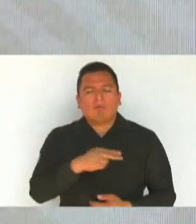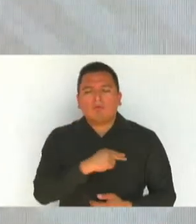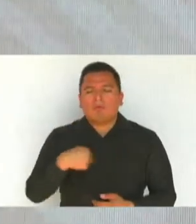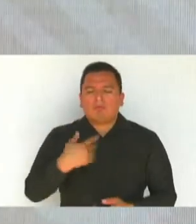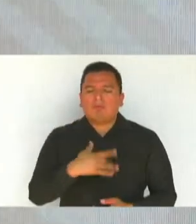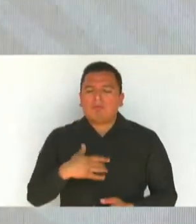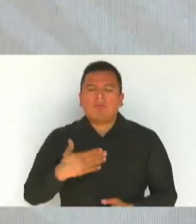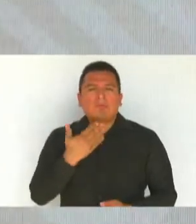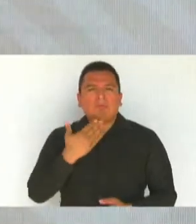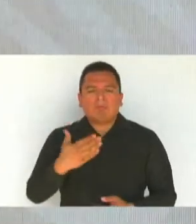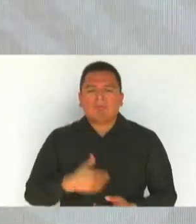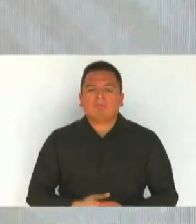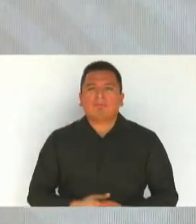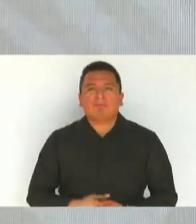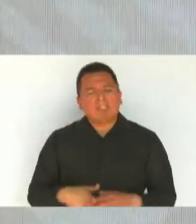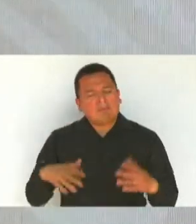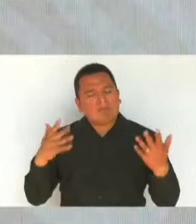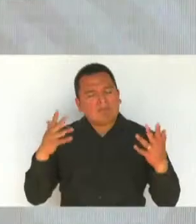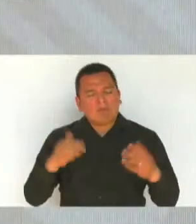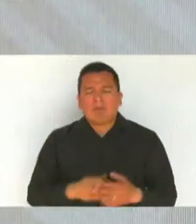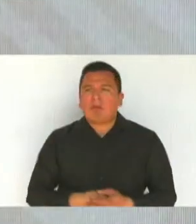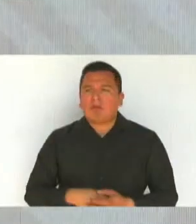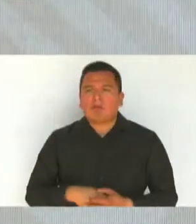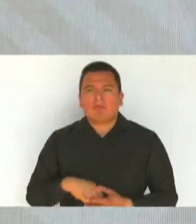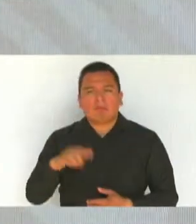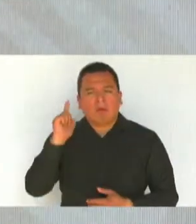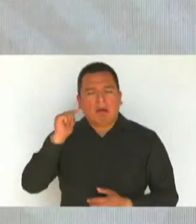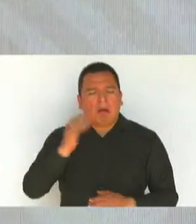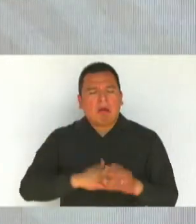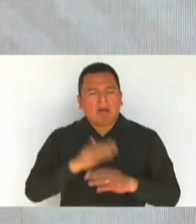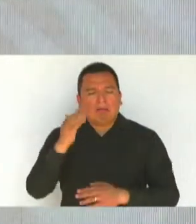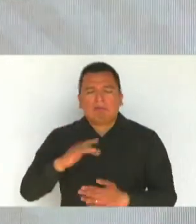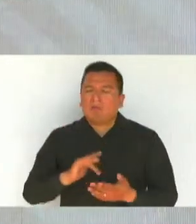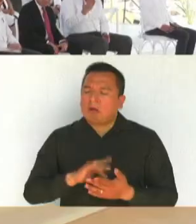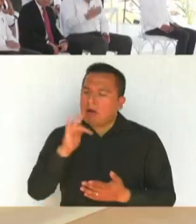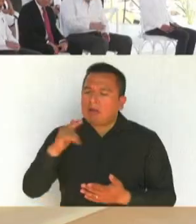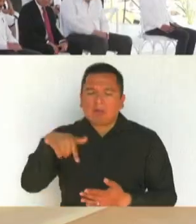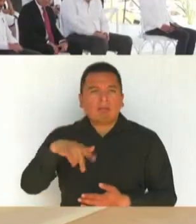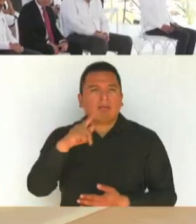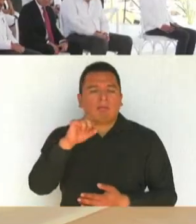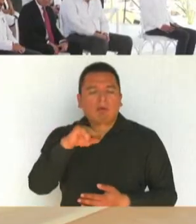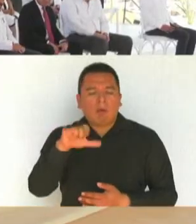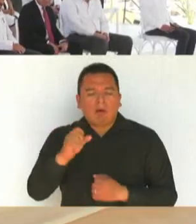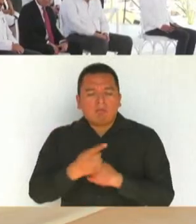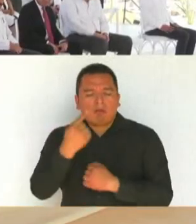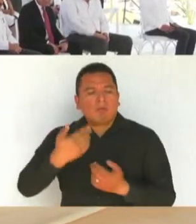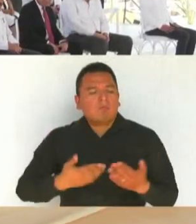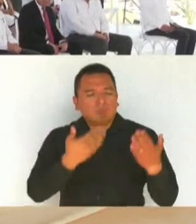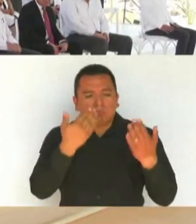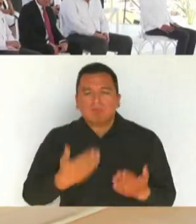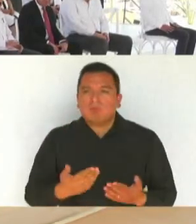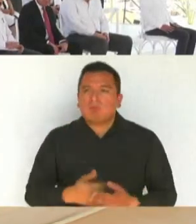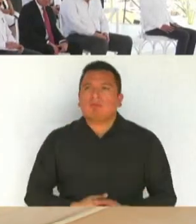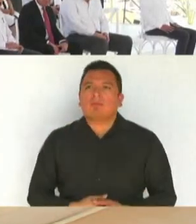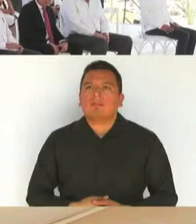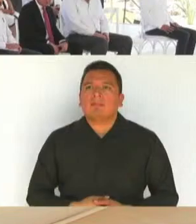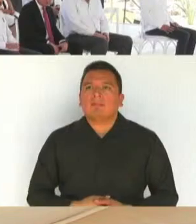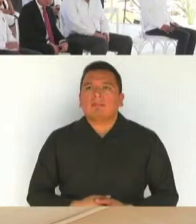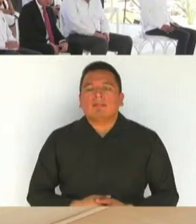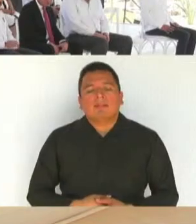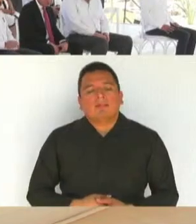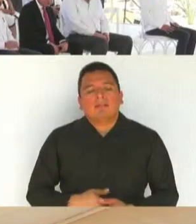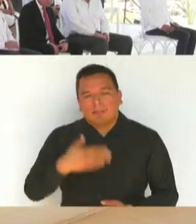resultados. Felicidades, enhorabuena, gracias por recibirnos aquí en Peñoles y como siempre cuenten